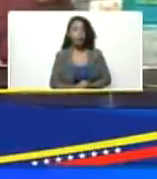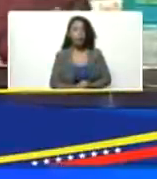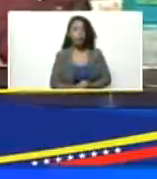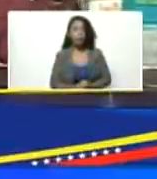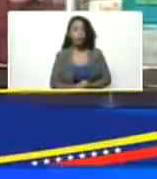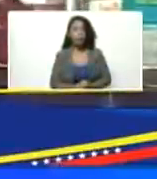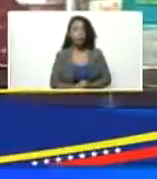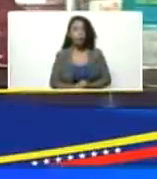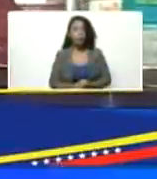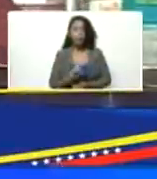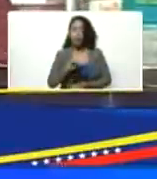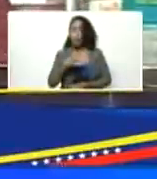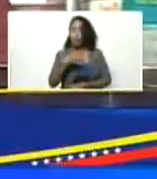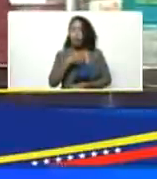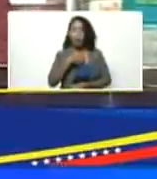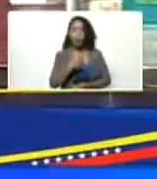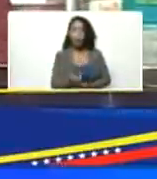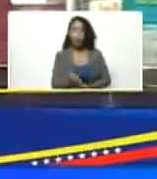No podemos fallar.